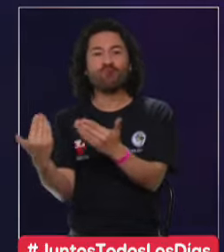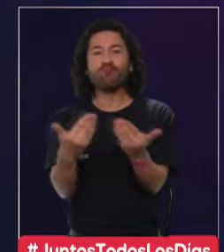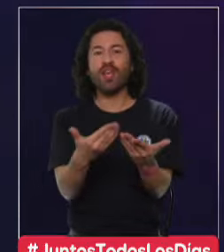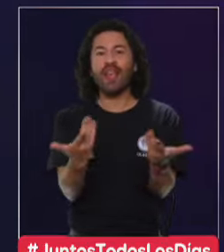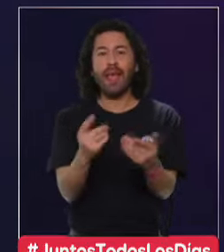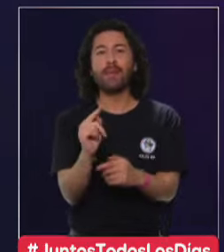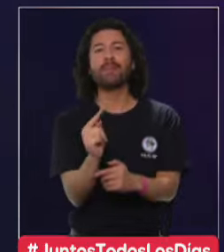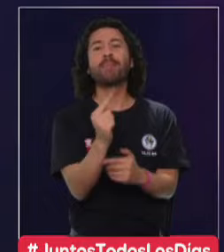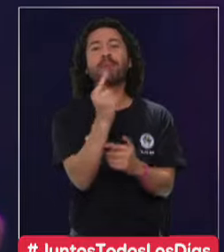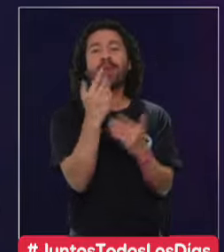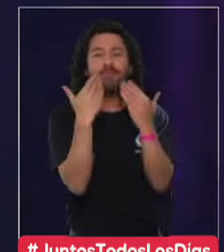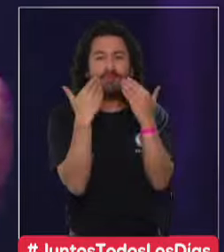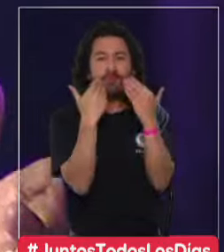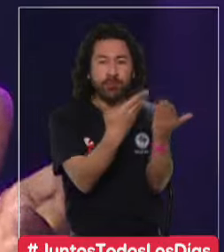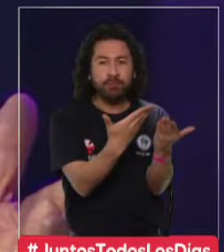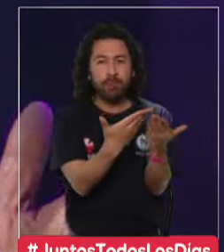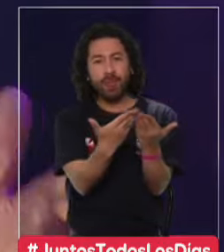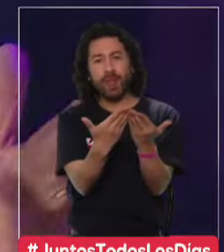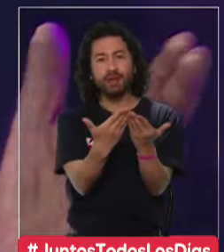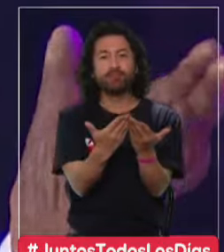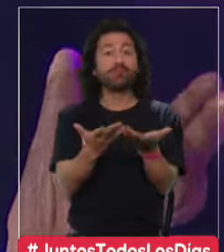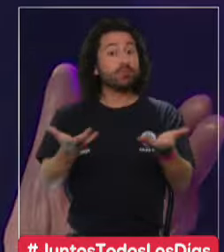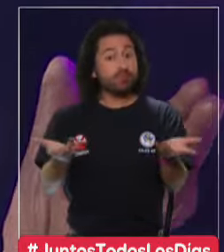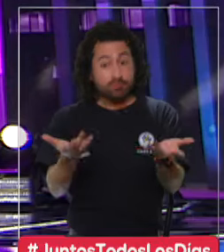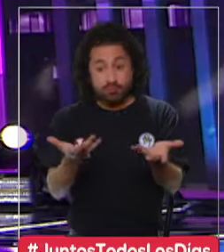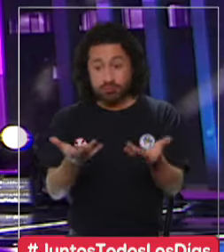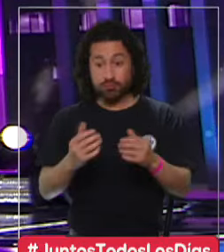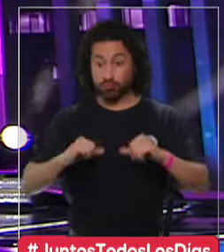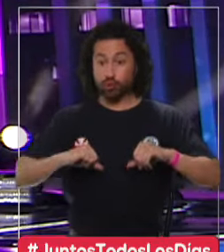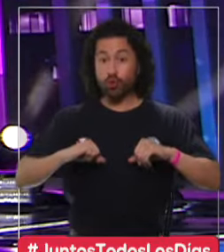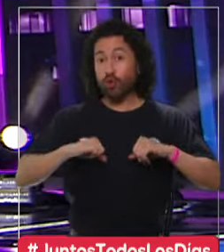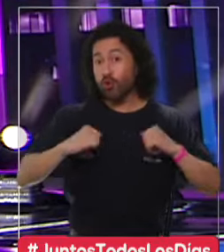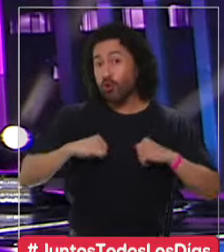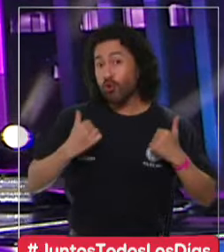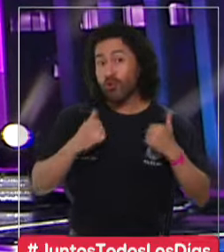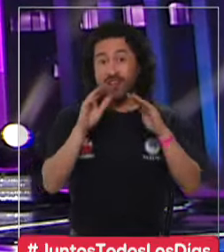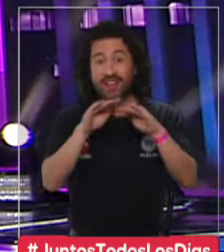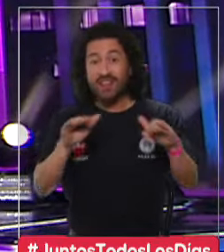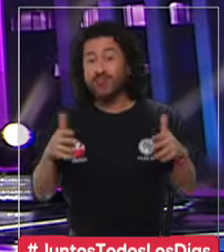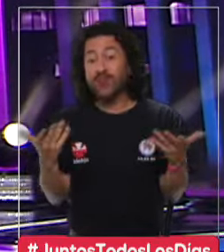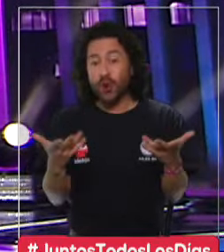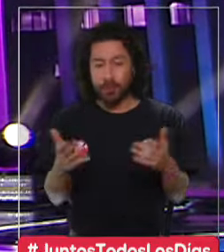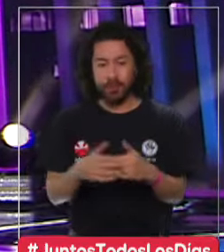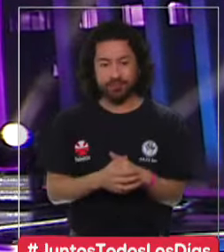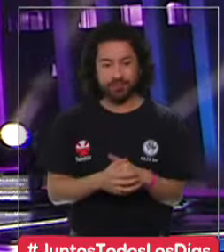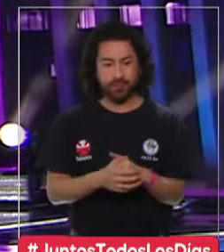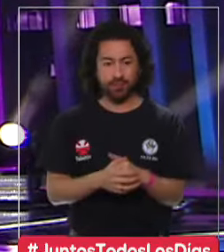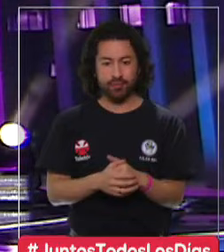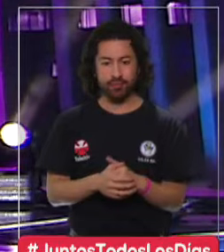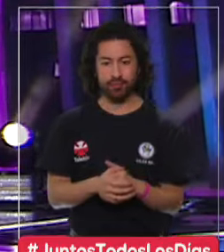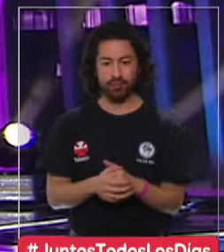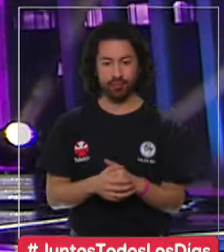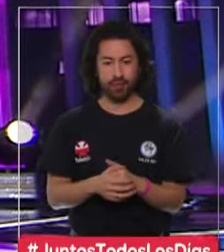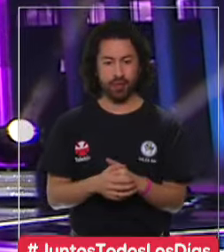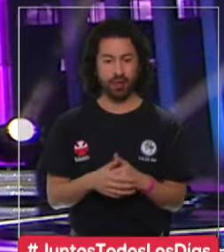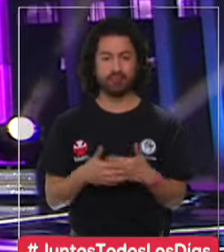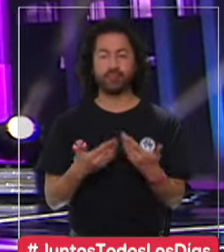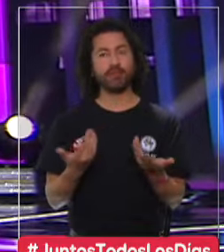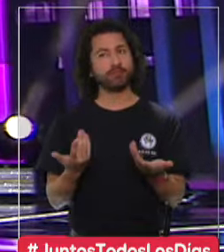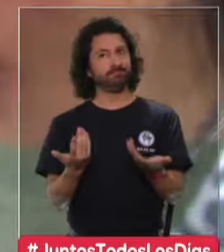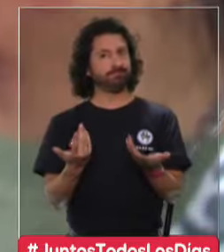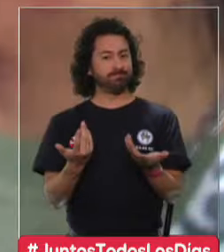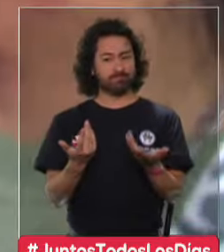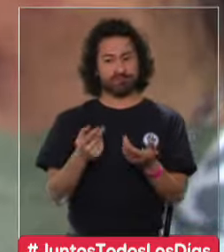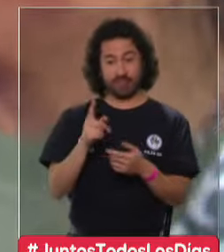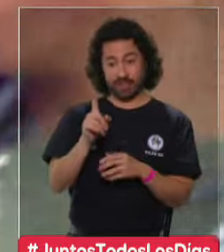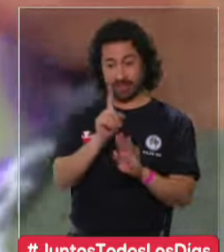donación. Gerardo, ¿cómo se hizo esto con los jóvenes, con los niños? A ver, fue algo...